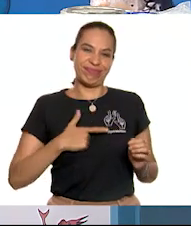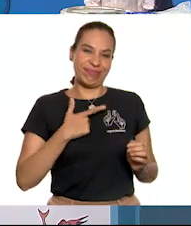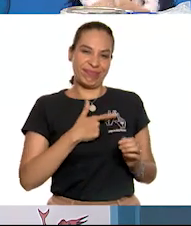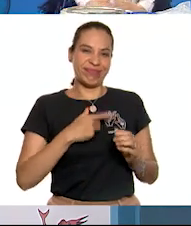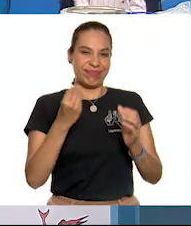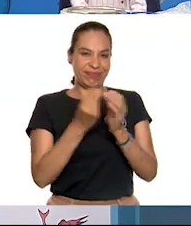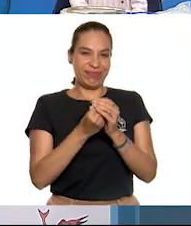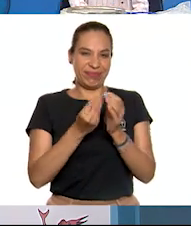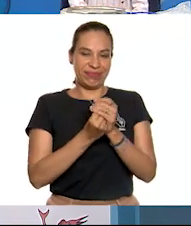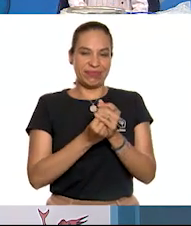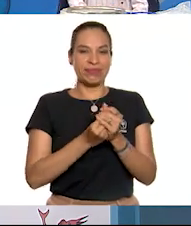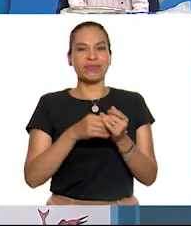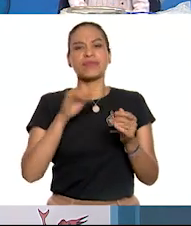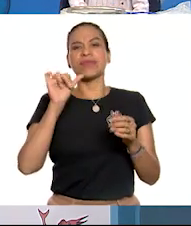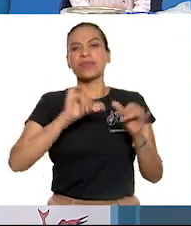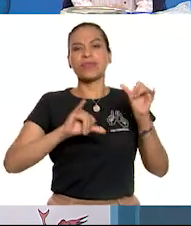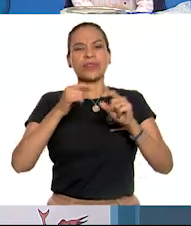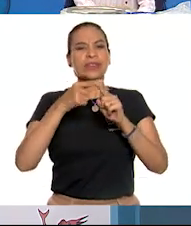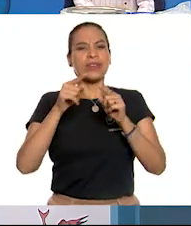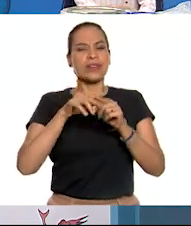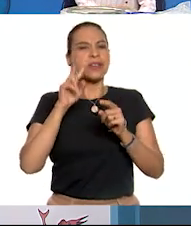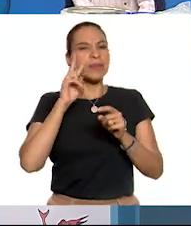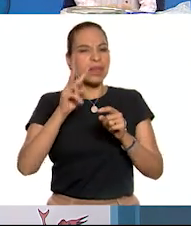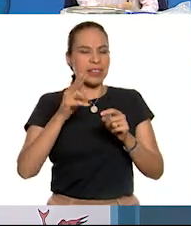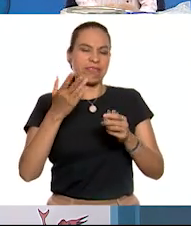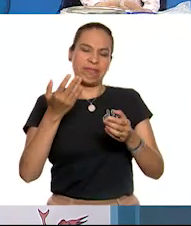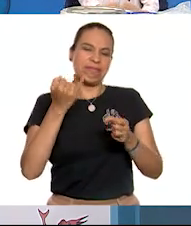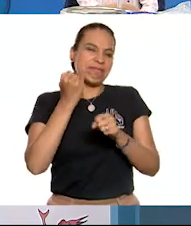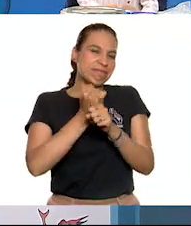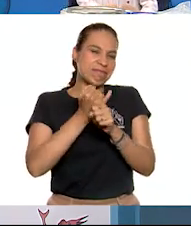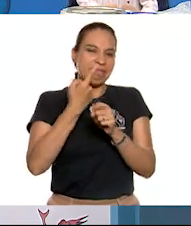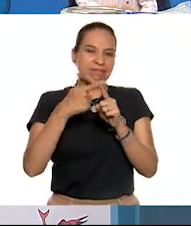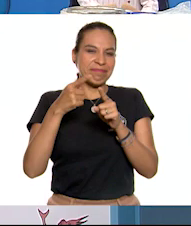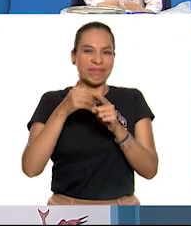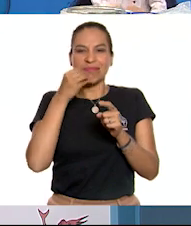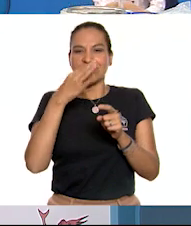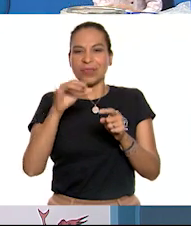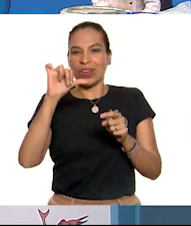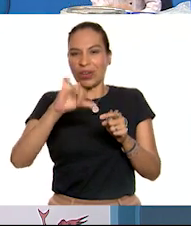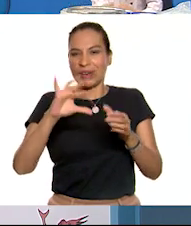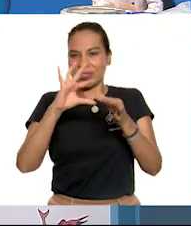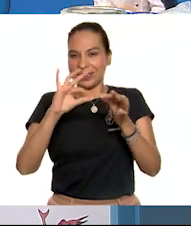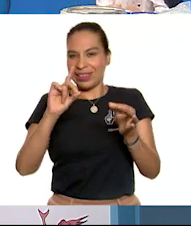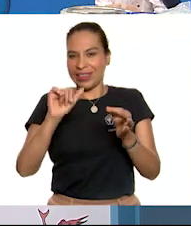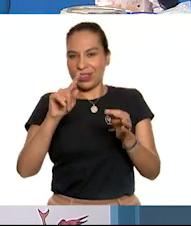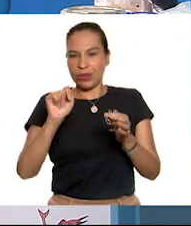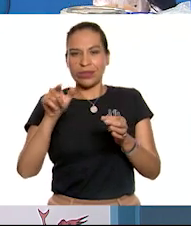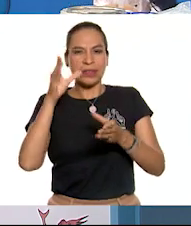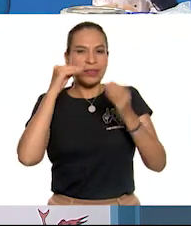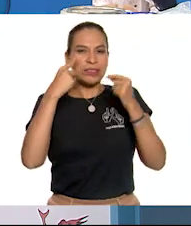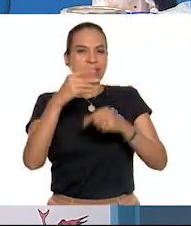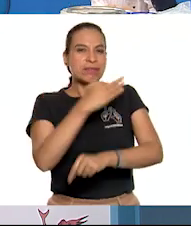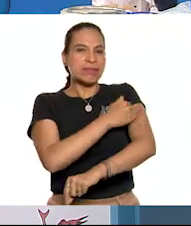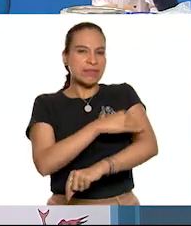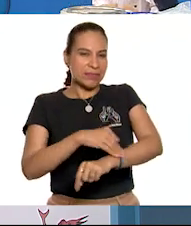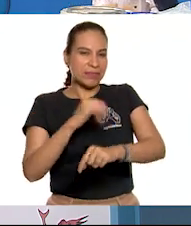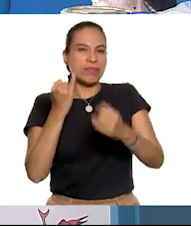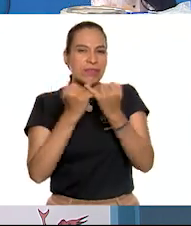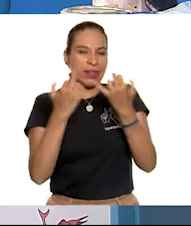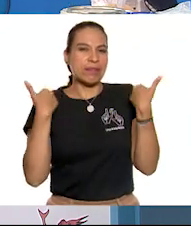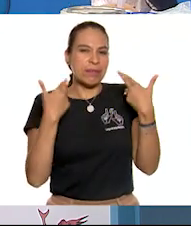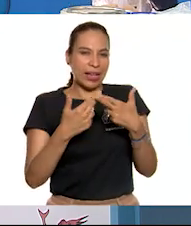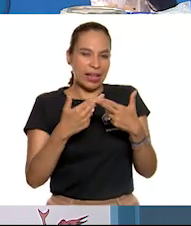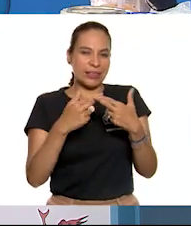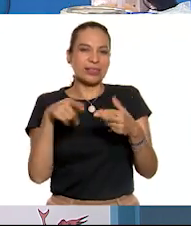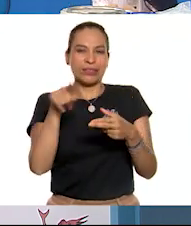la clase, el experimento y el dato interesante de hoy. Sí. Recuerden comentar lo aprendido con sus maestras y con sus maestros. Y